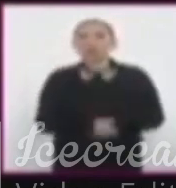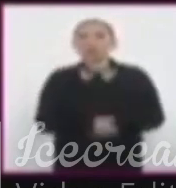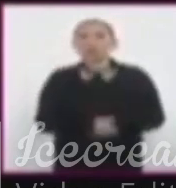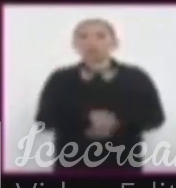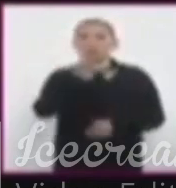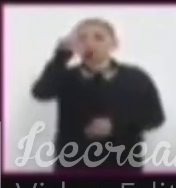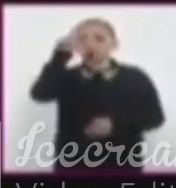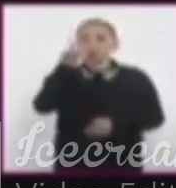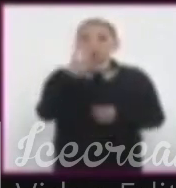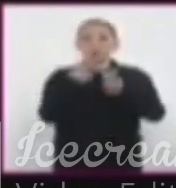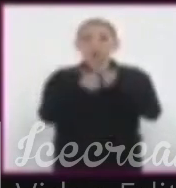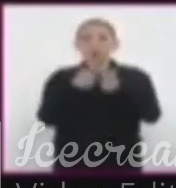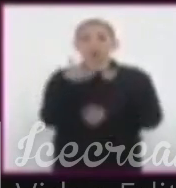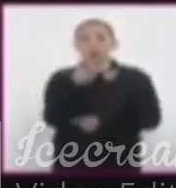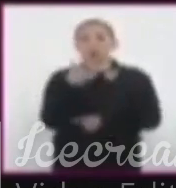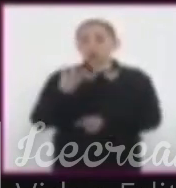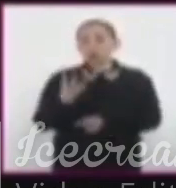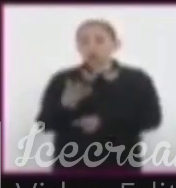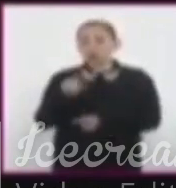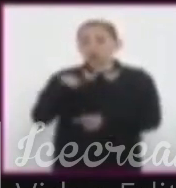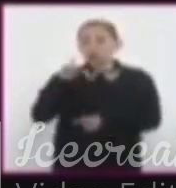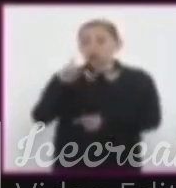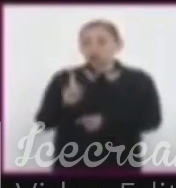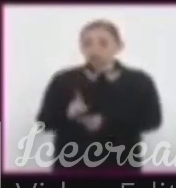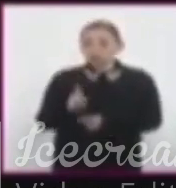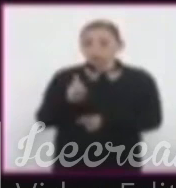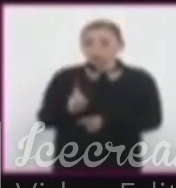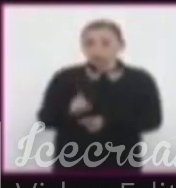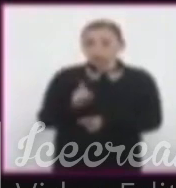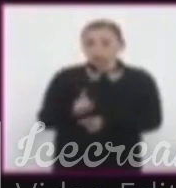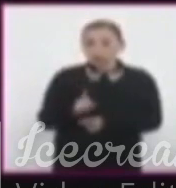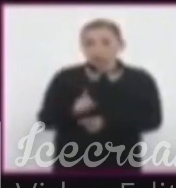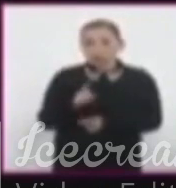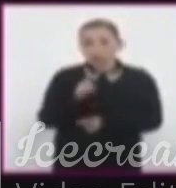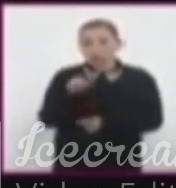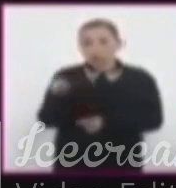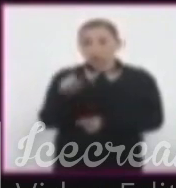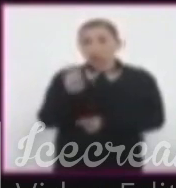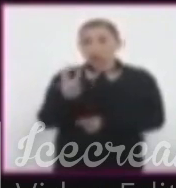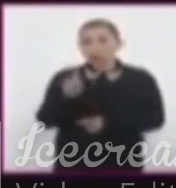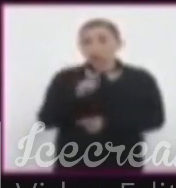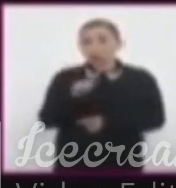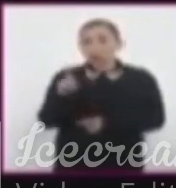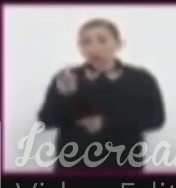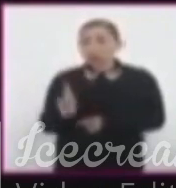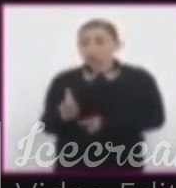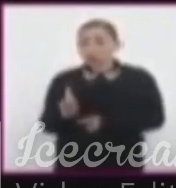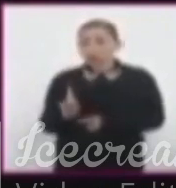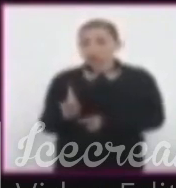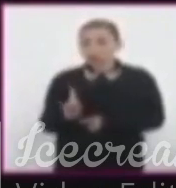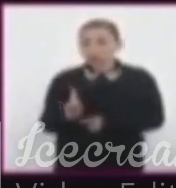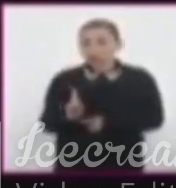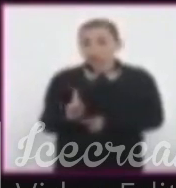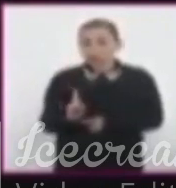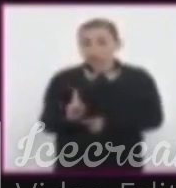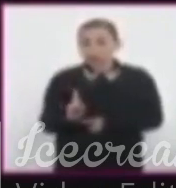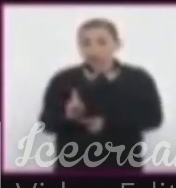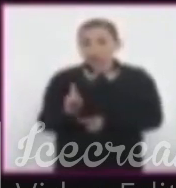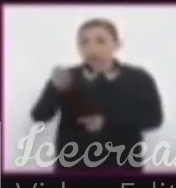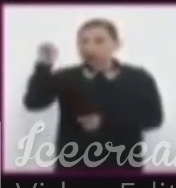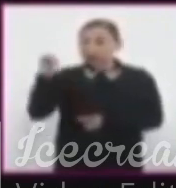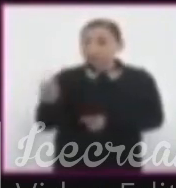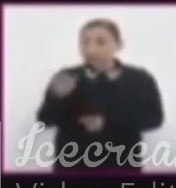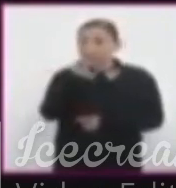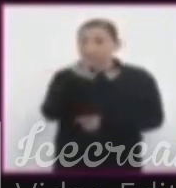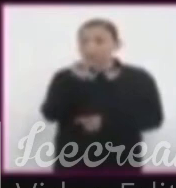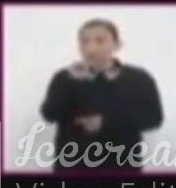5, 1 por 4, 4, restamos 4, nos da 5 menos 4, nos da 1. Ahora, antes de bajar el 0, este